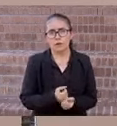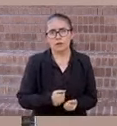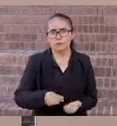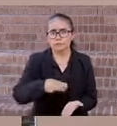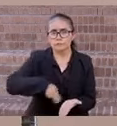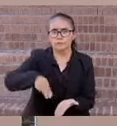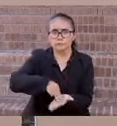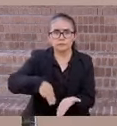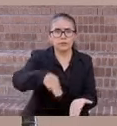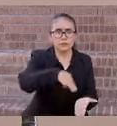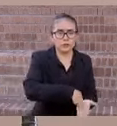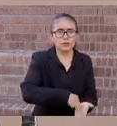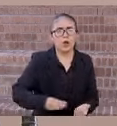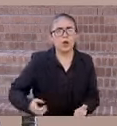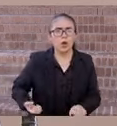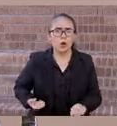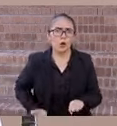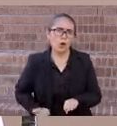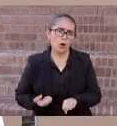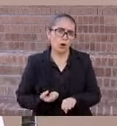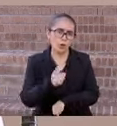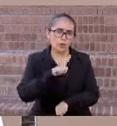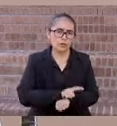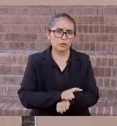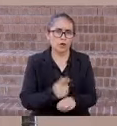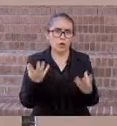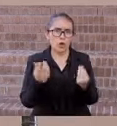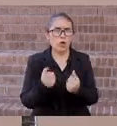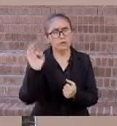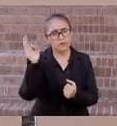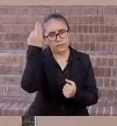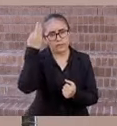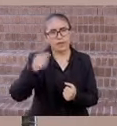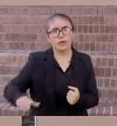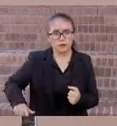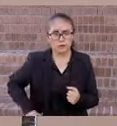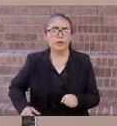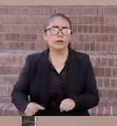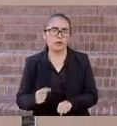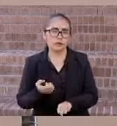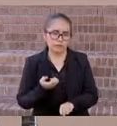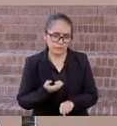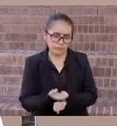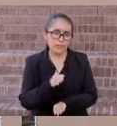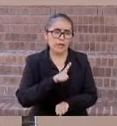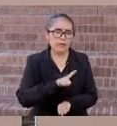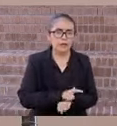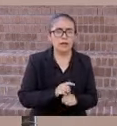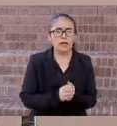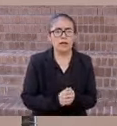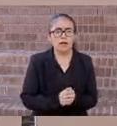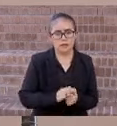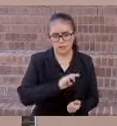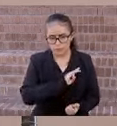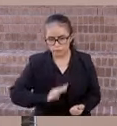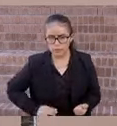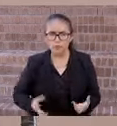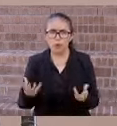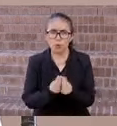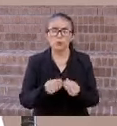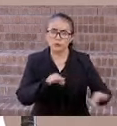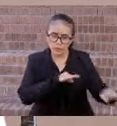con gobiernos estatales y el gobierno federal todos juntos para enfrentar las adversidades